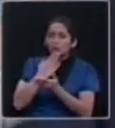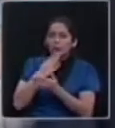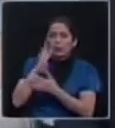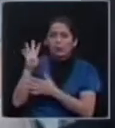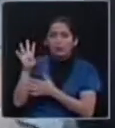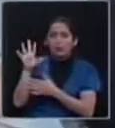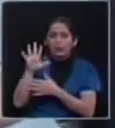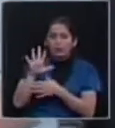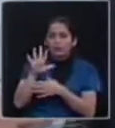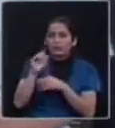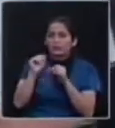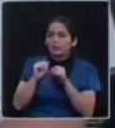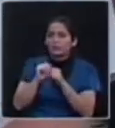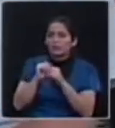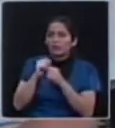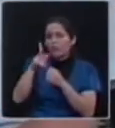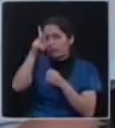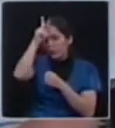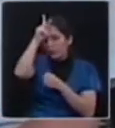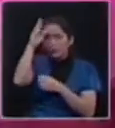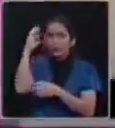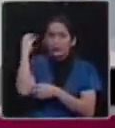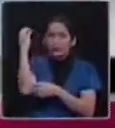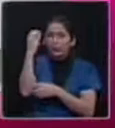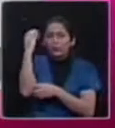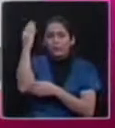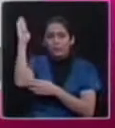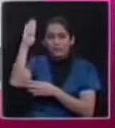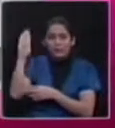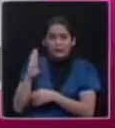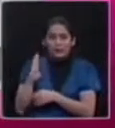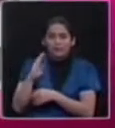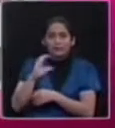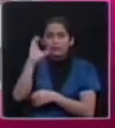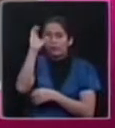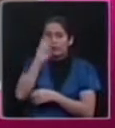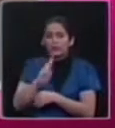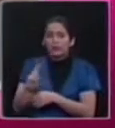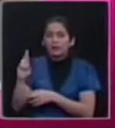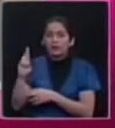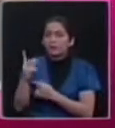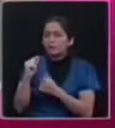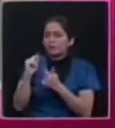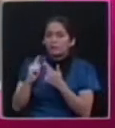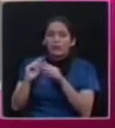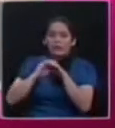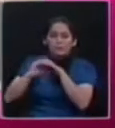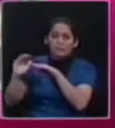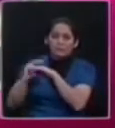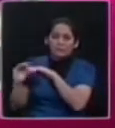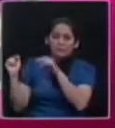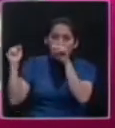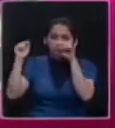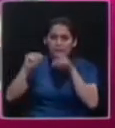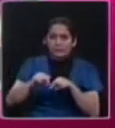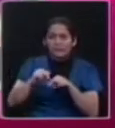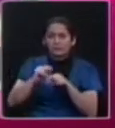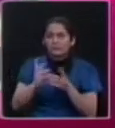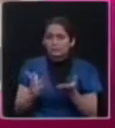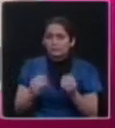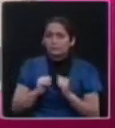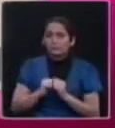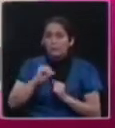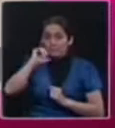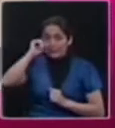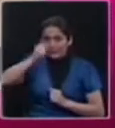invitados internacionales de Perú, Colombia, Brasil, Costa Rica, etcétera, que nos acompañan desde mañana en